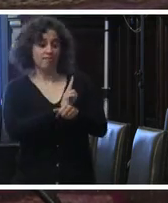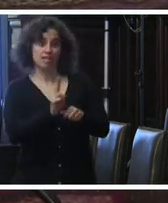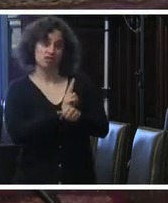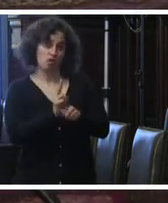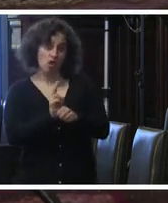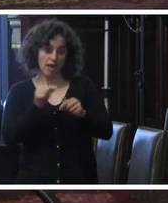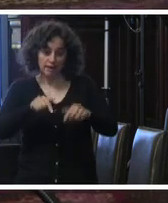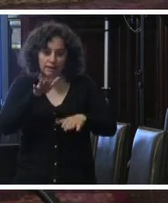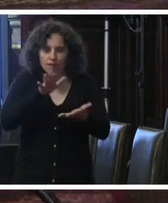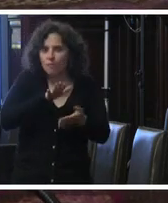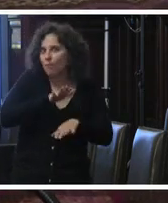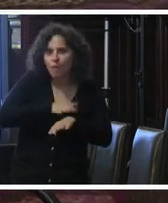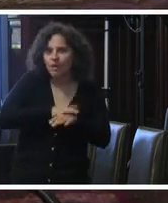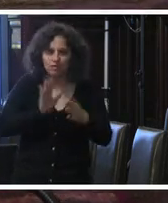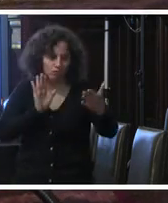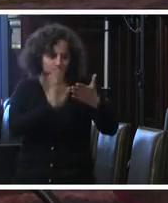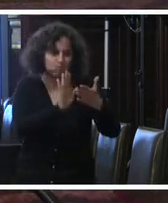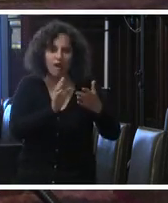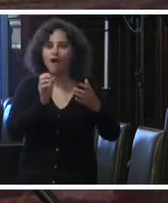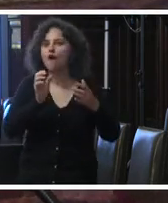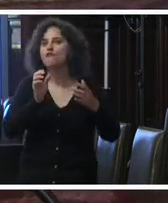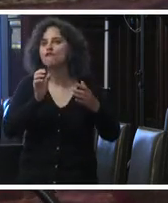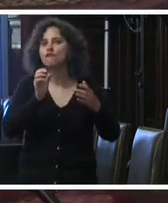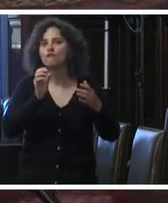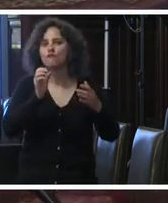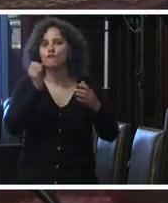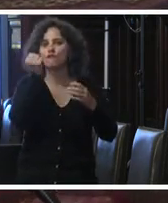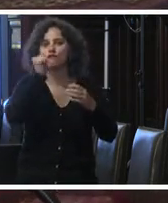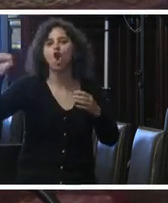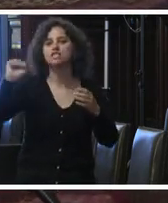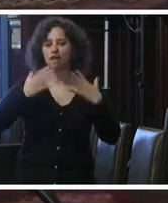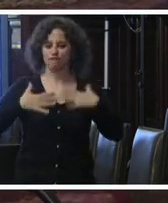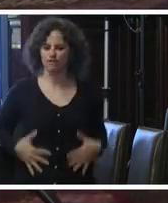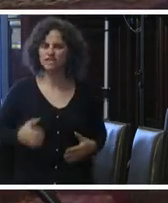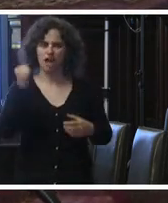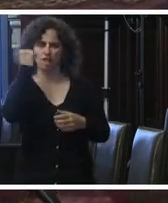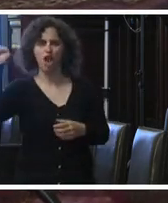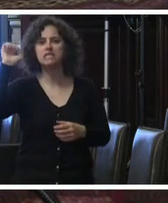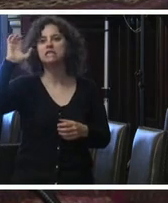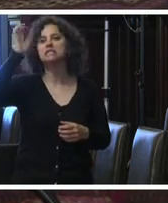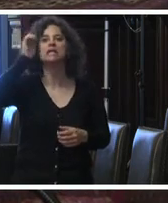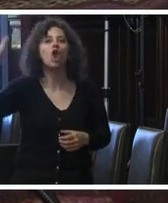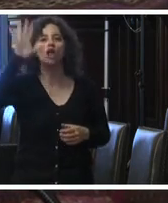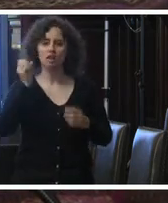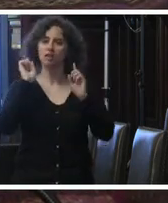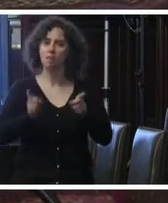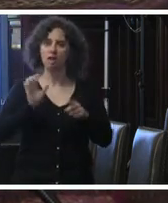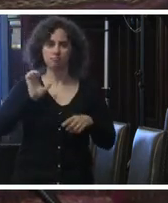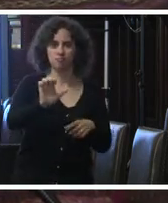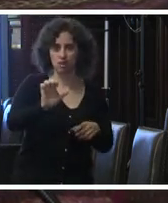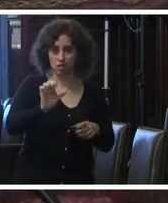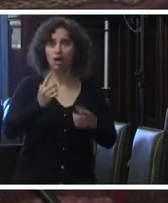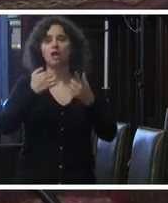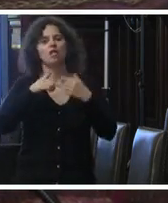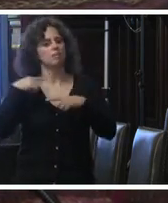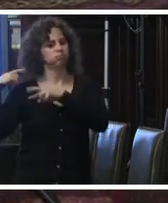están enfrentando en estos contextos violencias física, violencia psicológica y violencia sexual, de